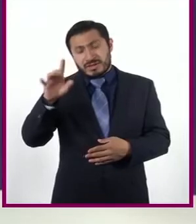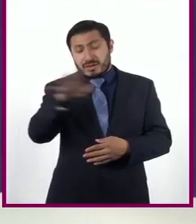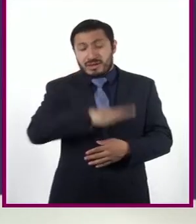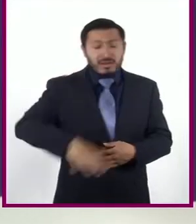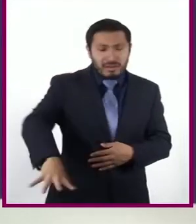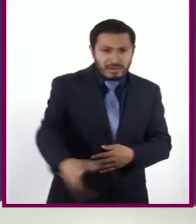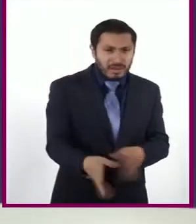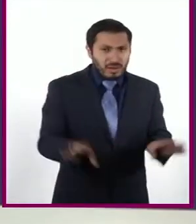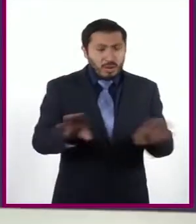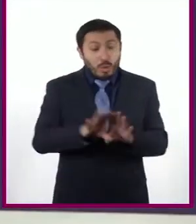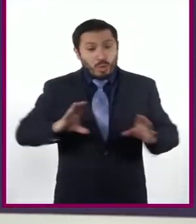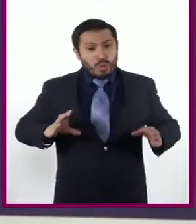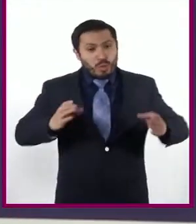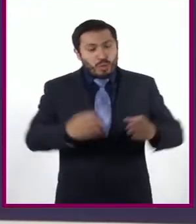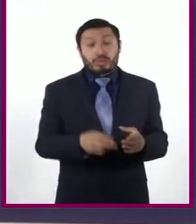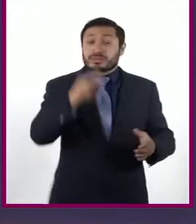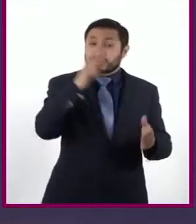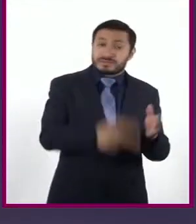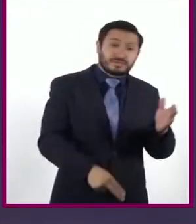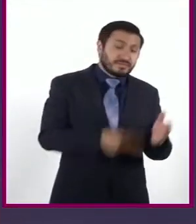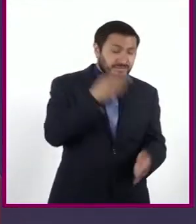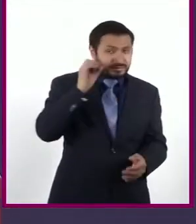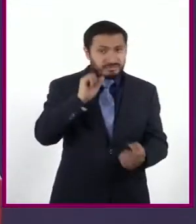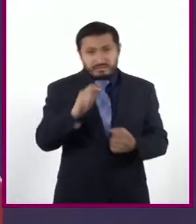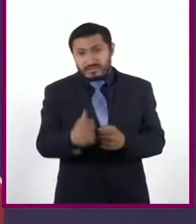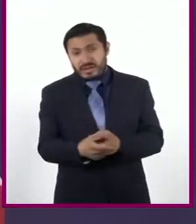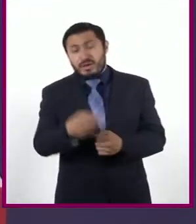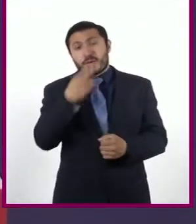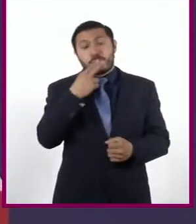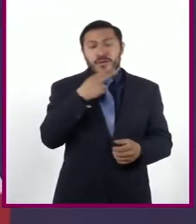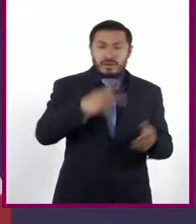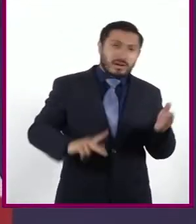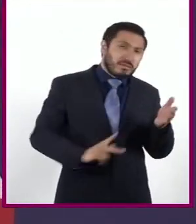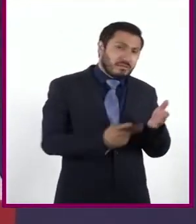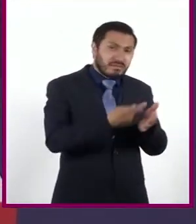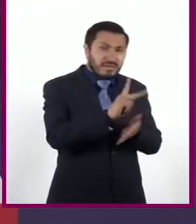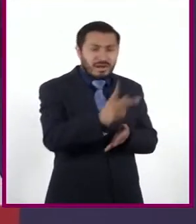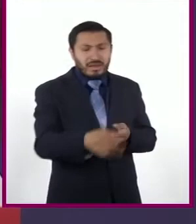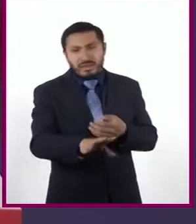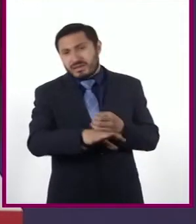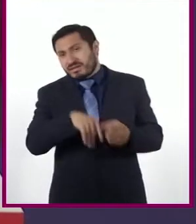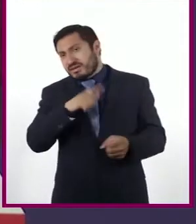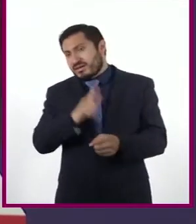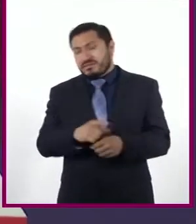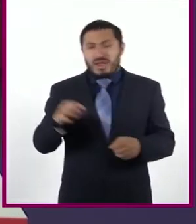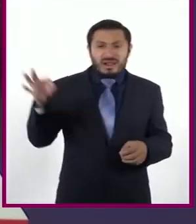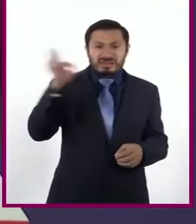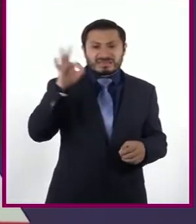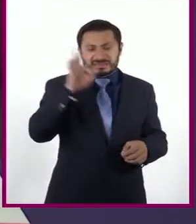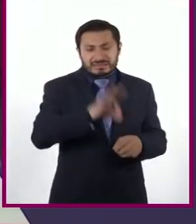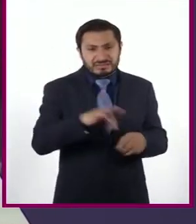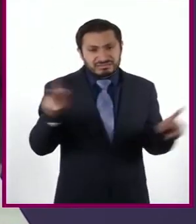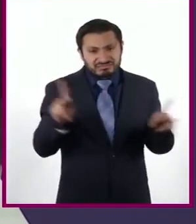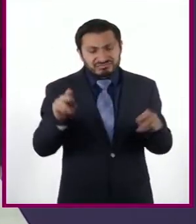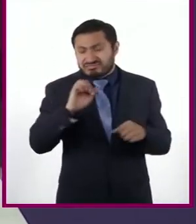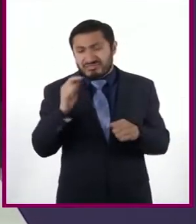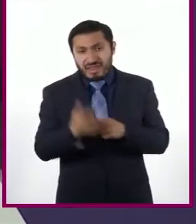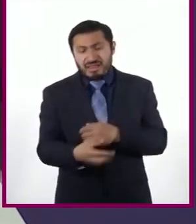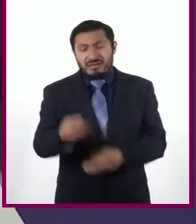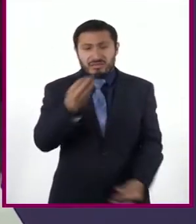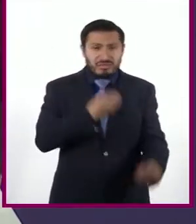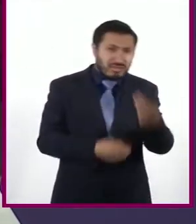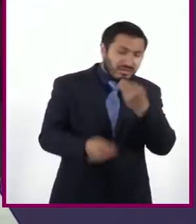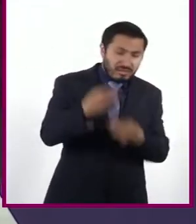probaran, desecharan o desarrollaran el uso de plantas, insectos y animales como alimento,